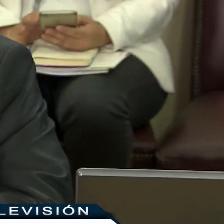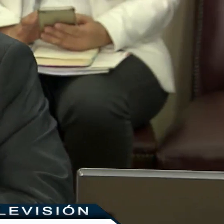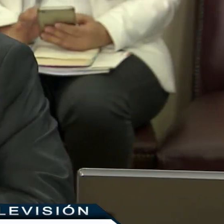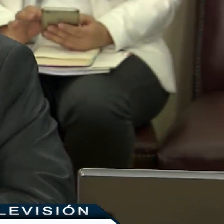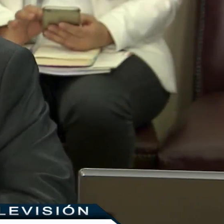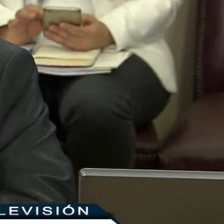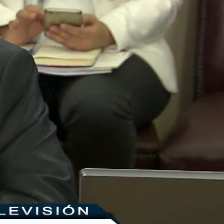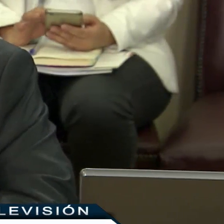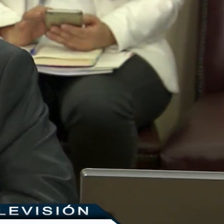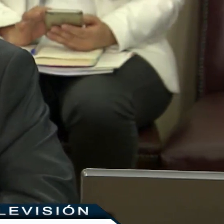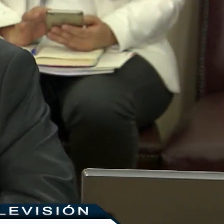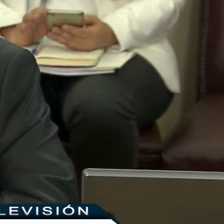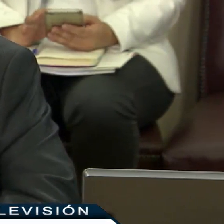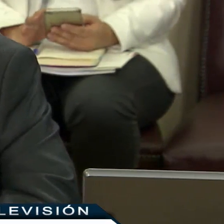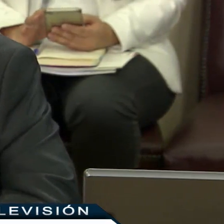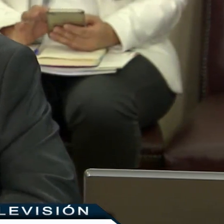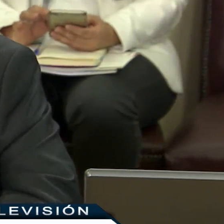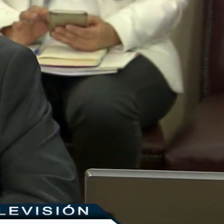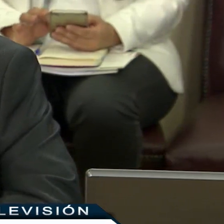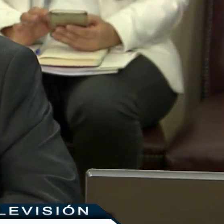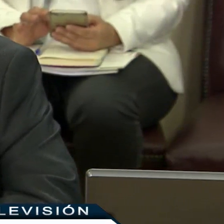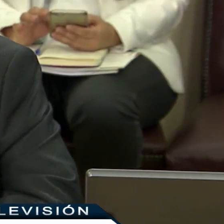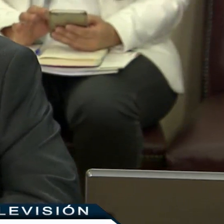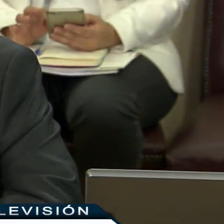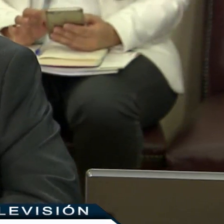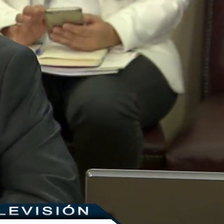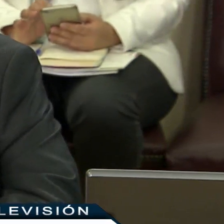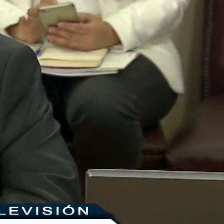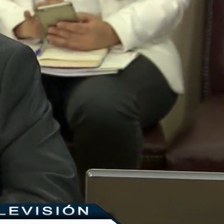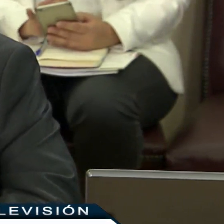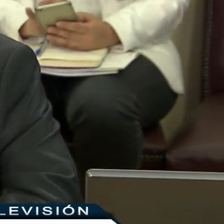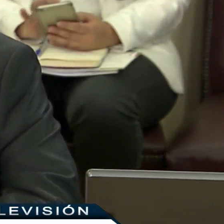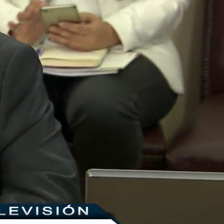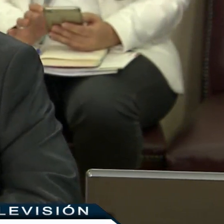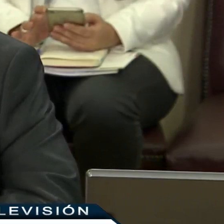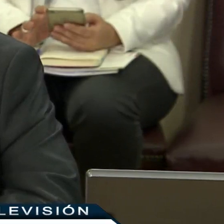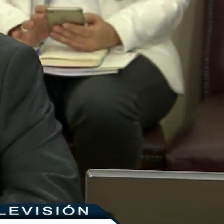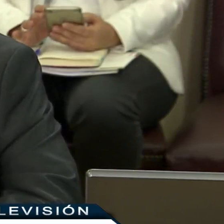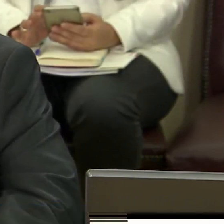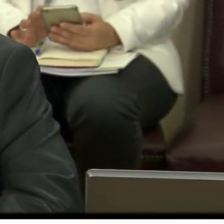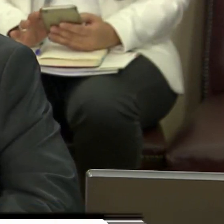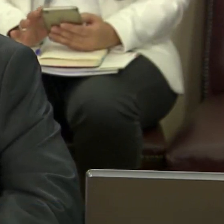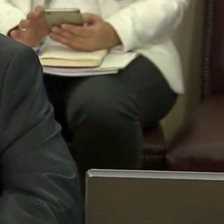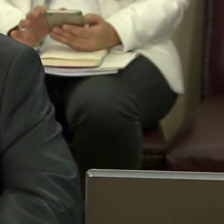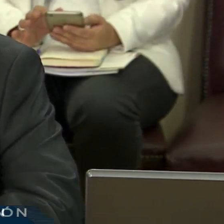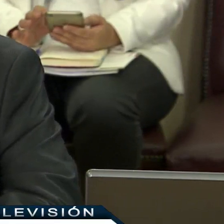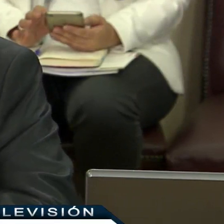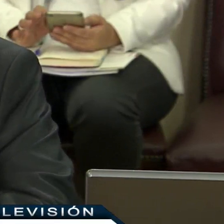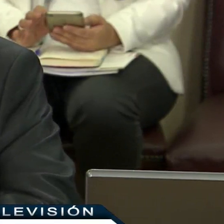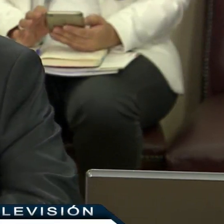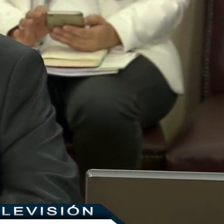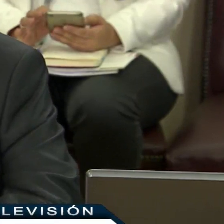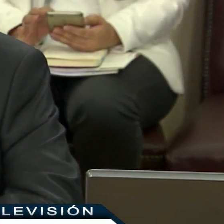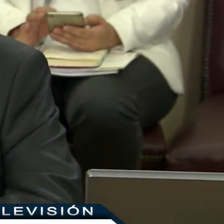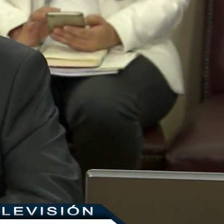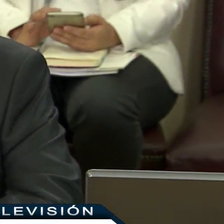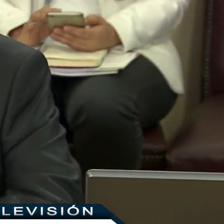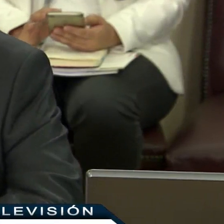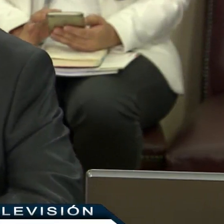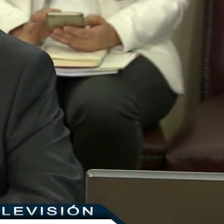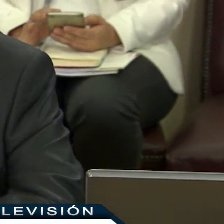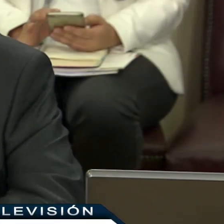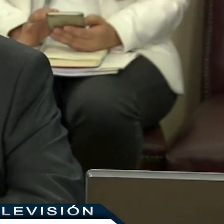al ejecutivo lamentablemente yo personalmente he trabajado mucho cerca